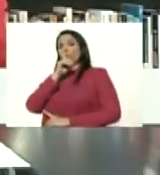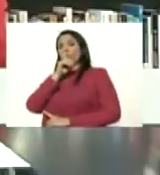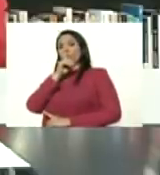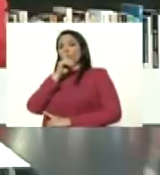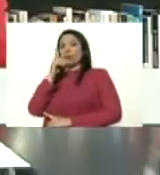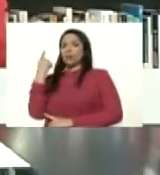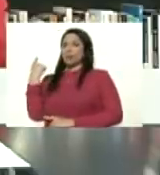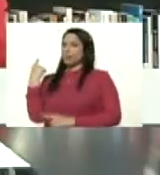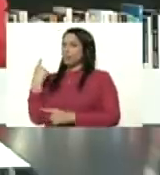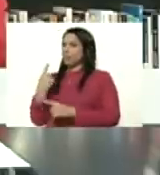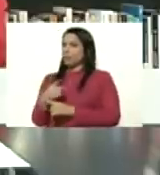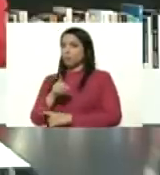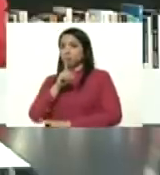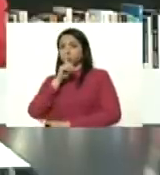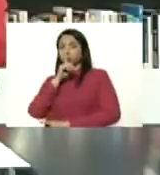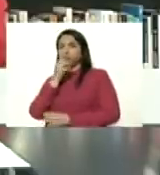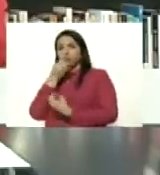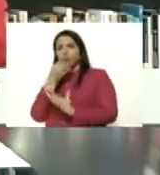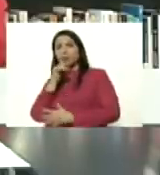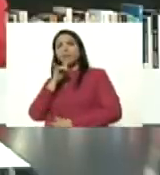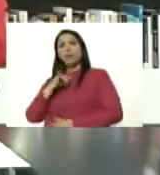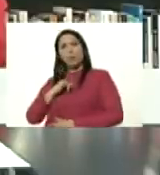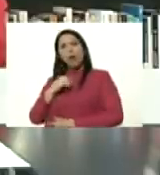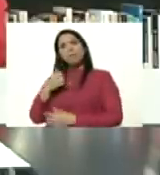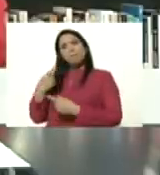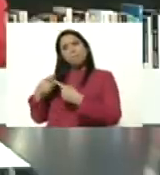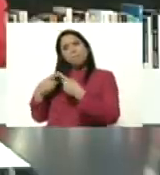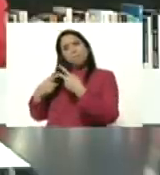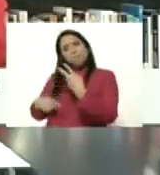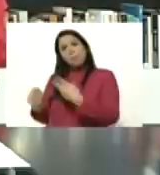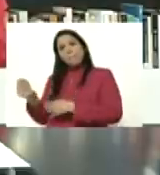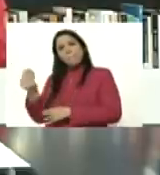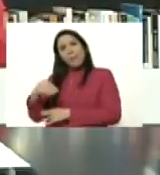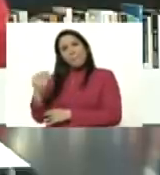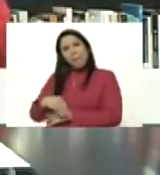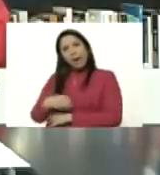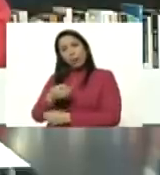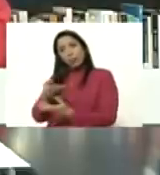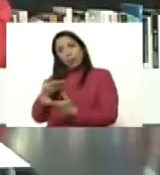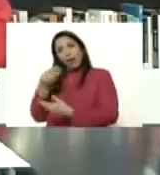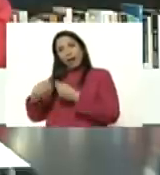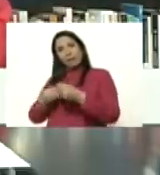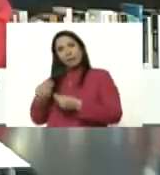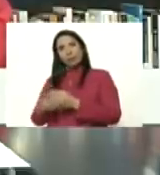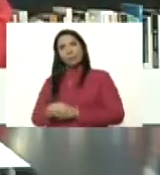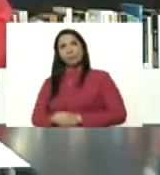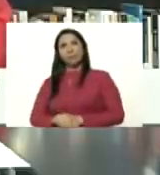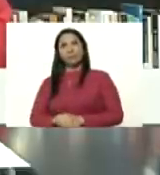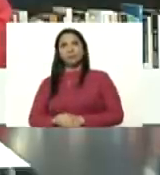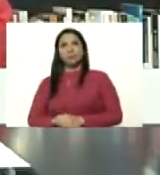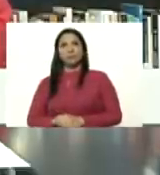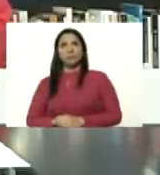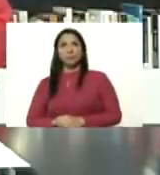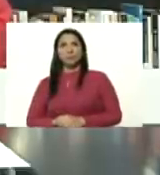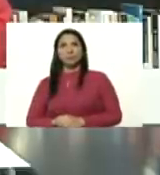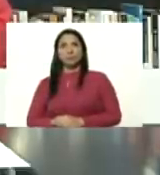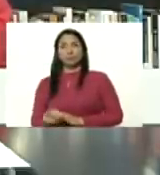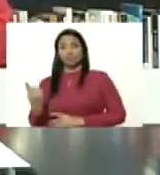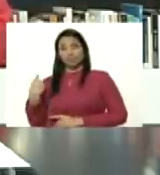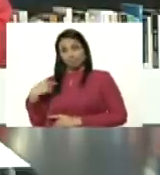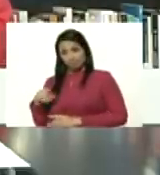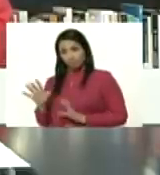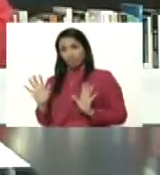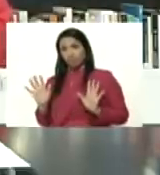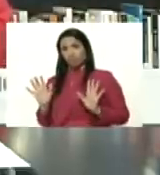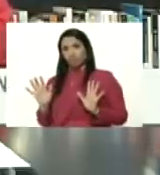que ser. Estoy bien informado de eso y de muchas otras cosas más que ustedes están haciendo. Y tenemos